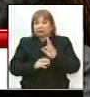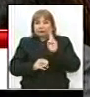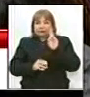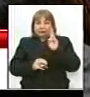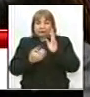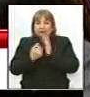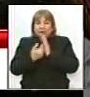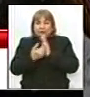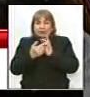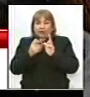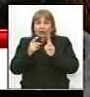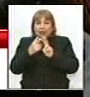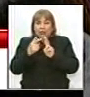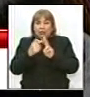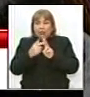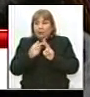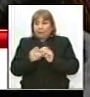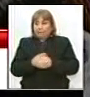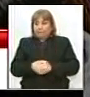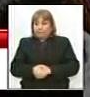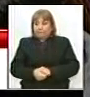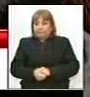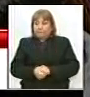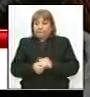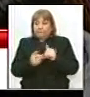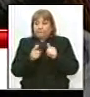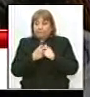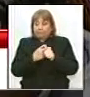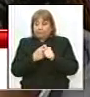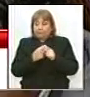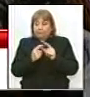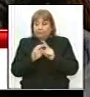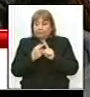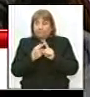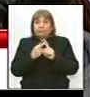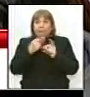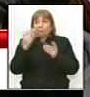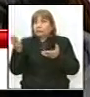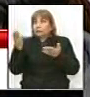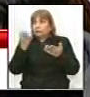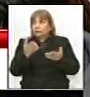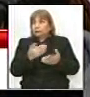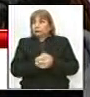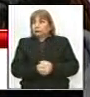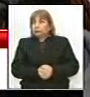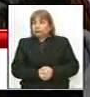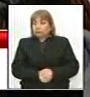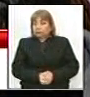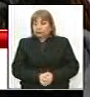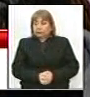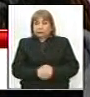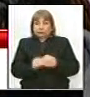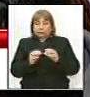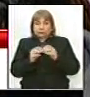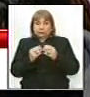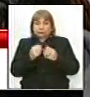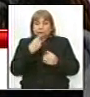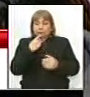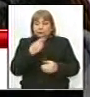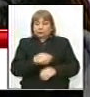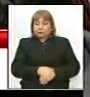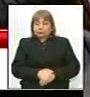presidentes que la vuelvo a reiterar primero que la denuncia que viene del congresista arana es